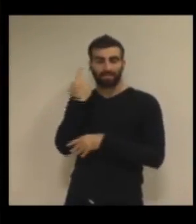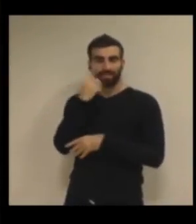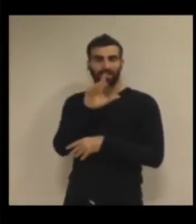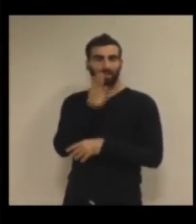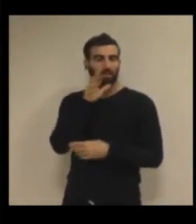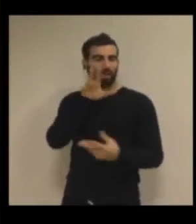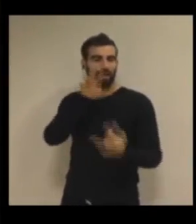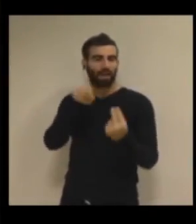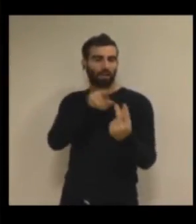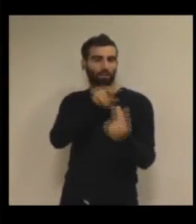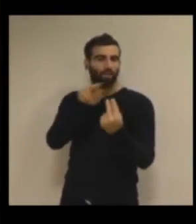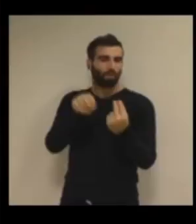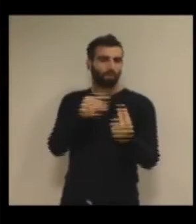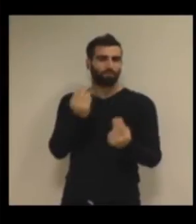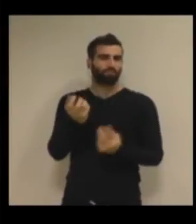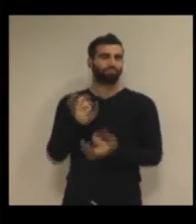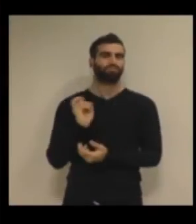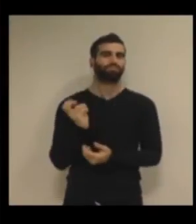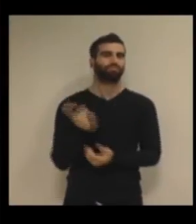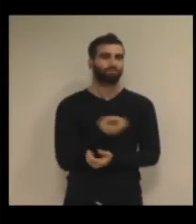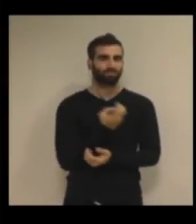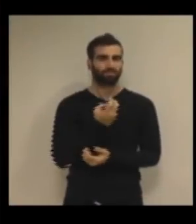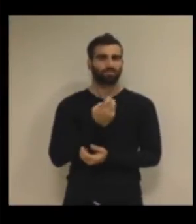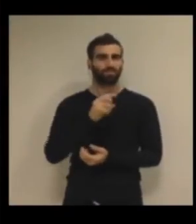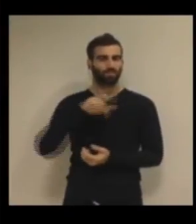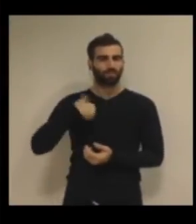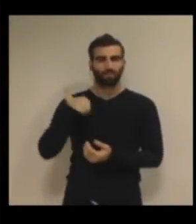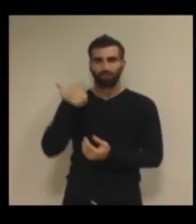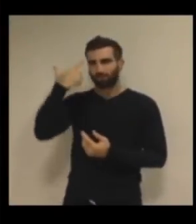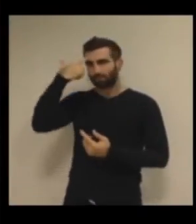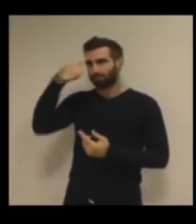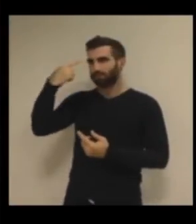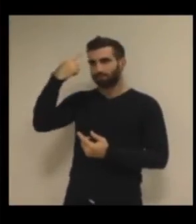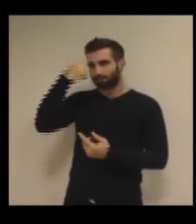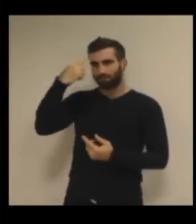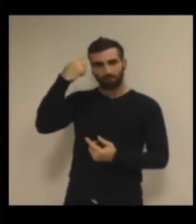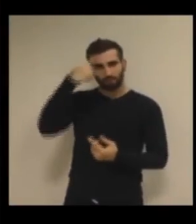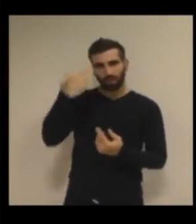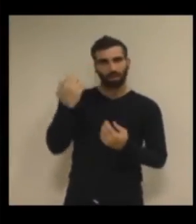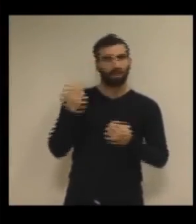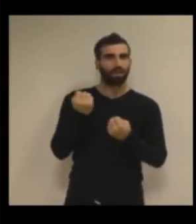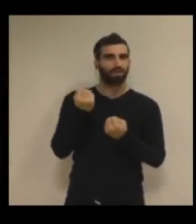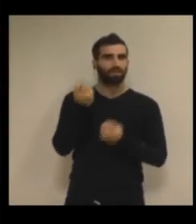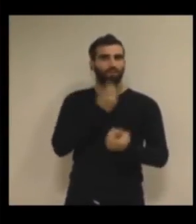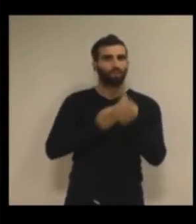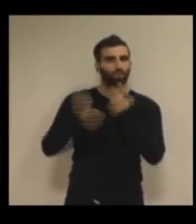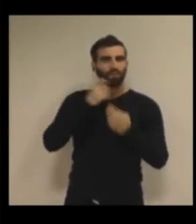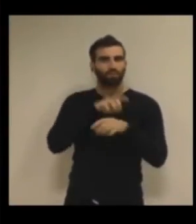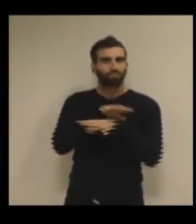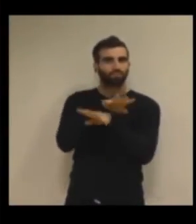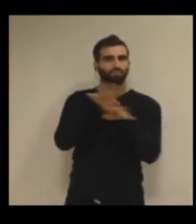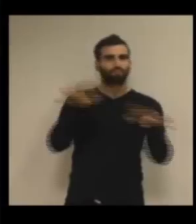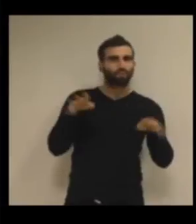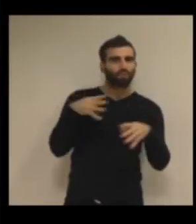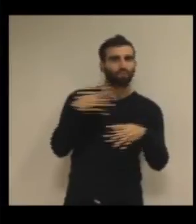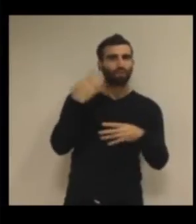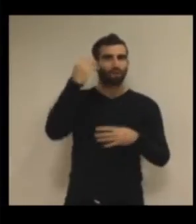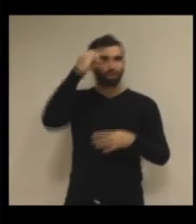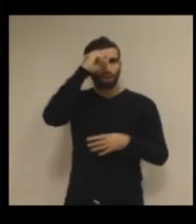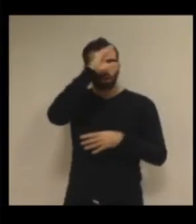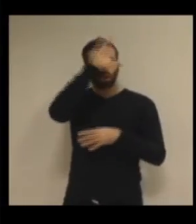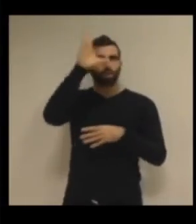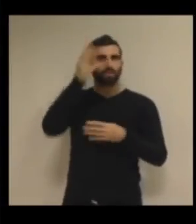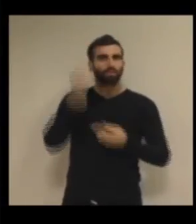que eso llega a ser algo obsesivo para mí, la difusión de la información y del conocimiento. Por eso estás